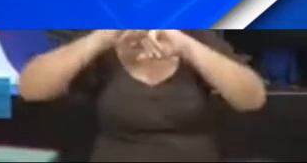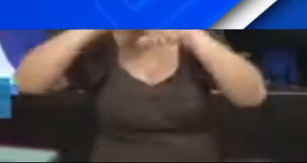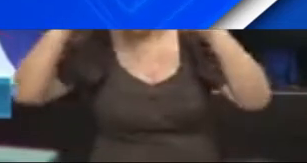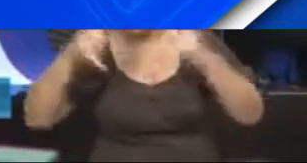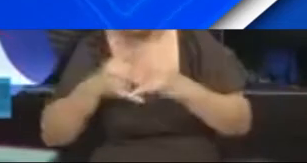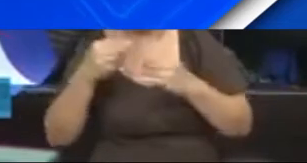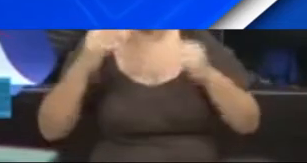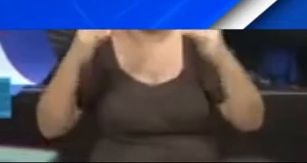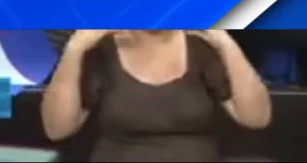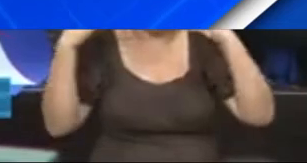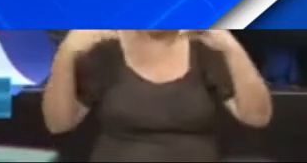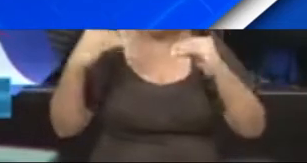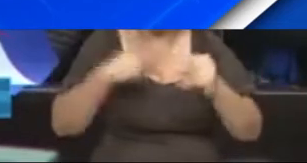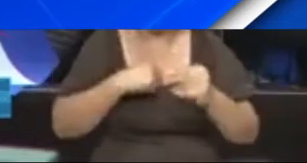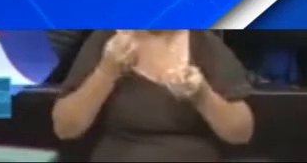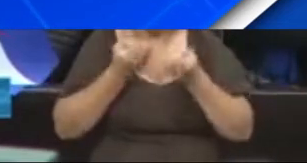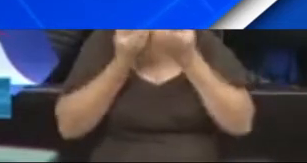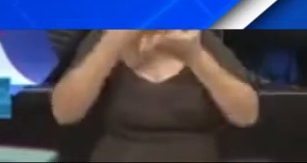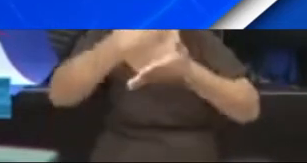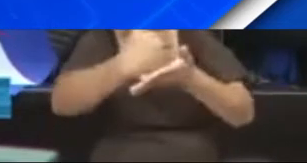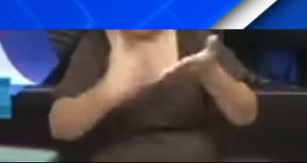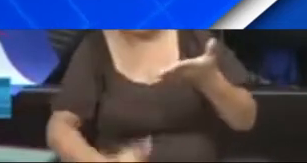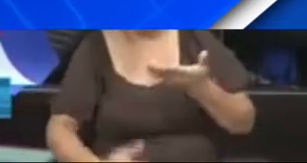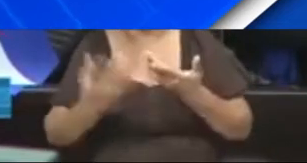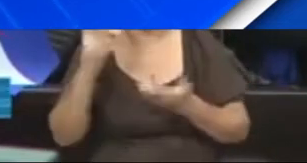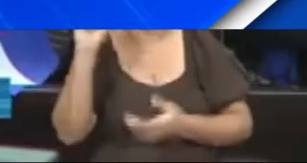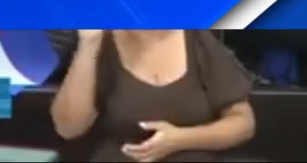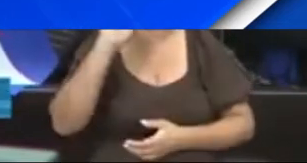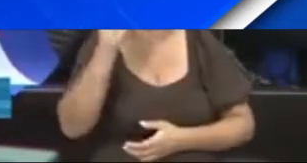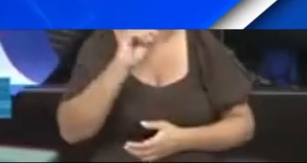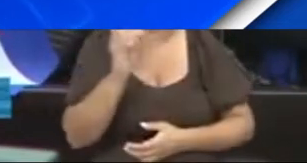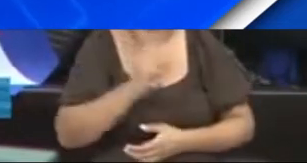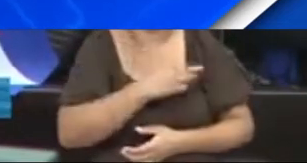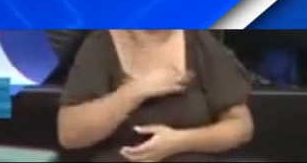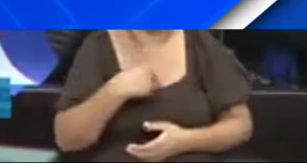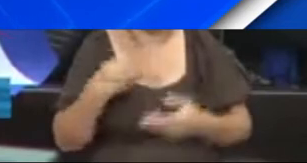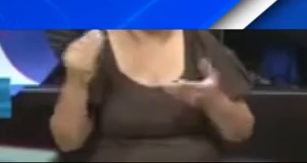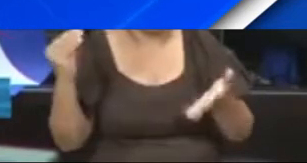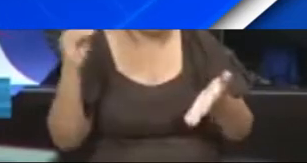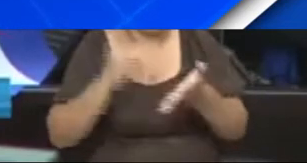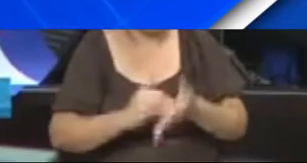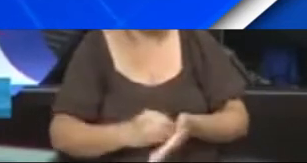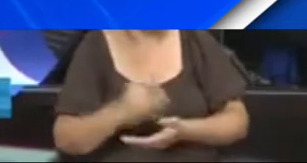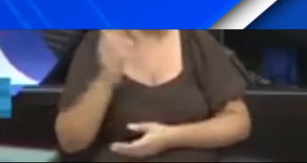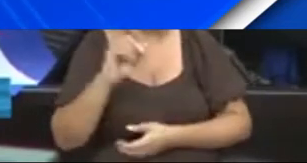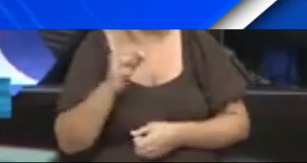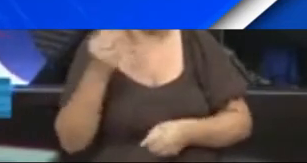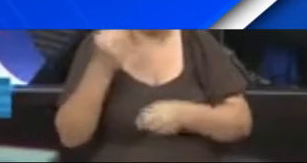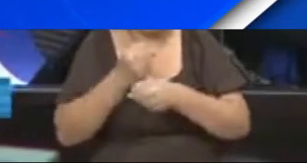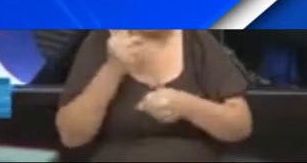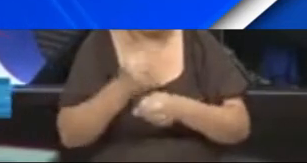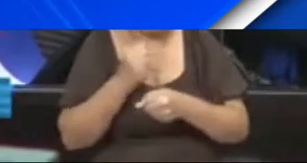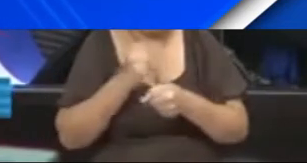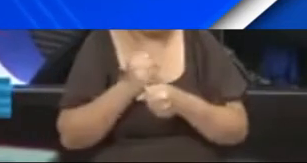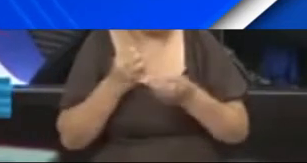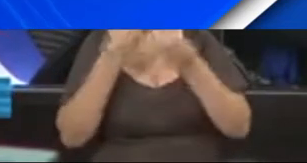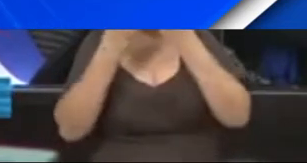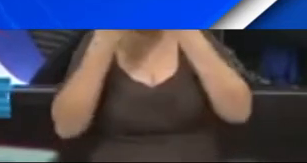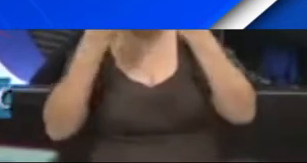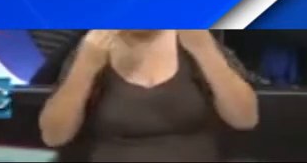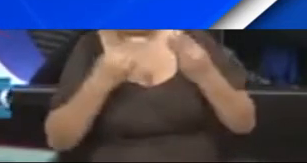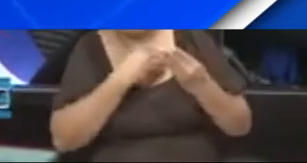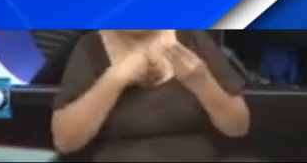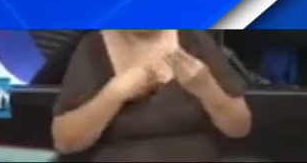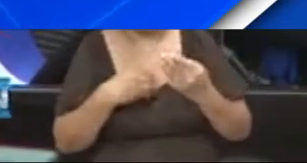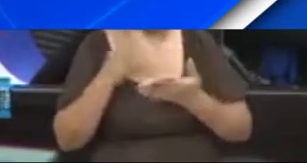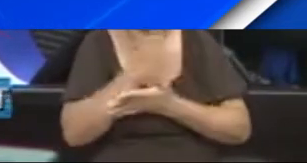Ministerio de Educación cuenta a nivel nacional con un centro de recursos educativos que elabora y adapta material